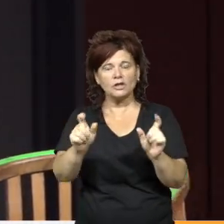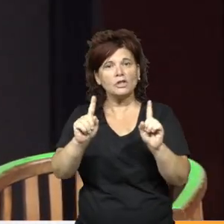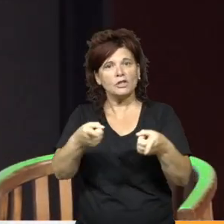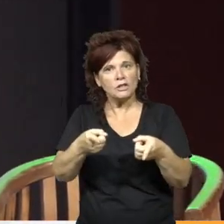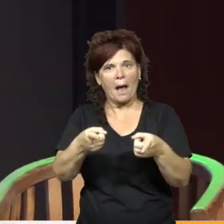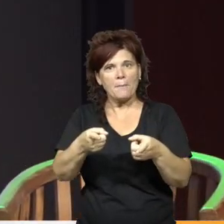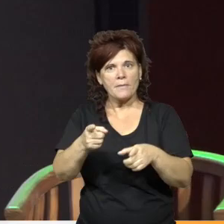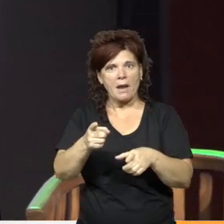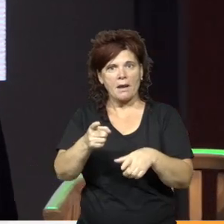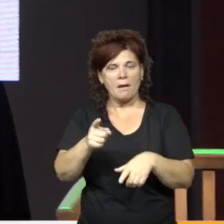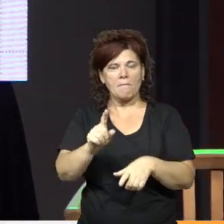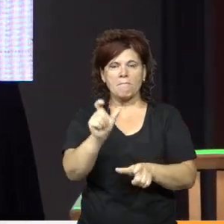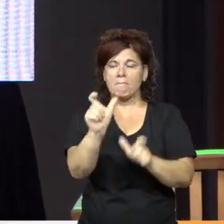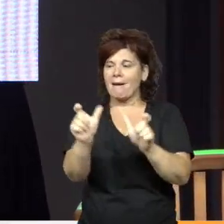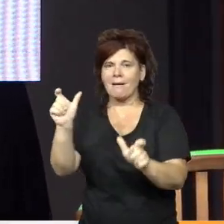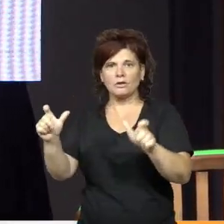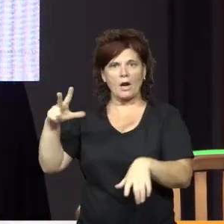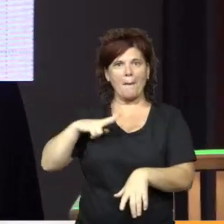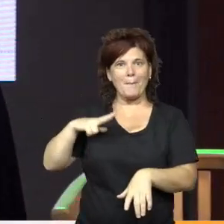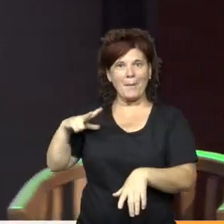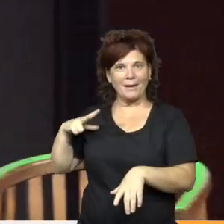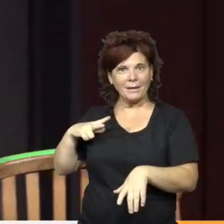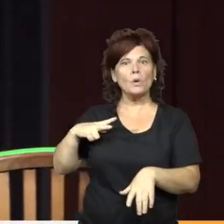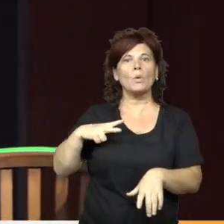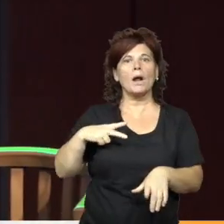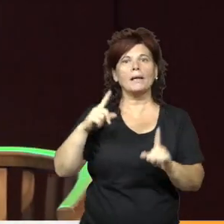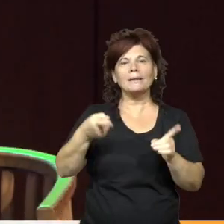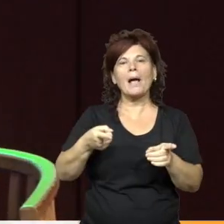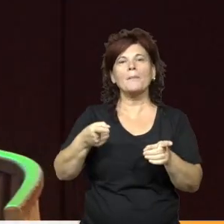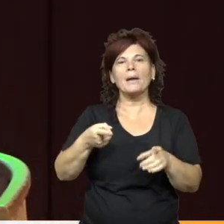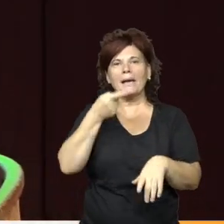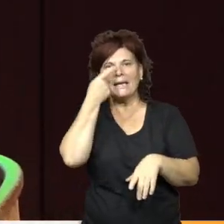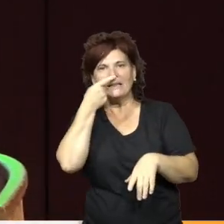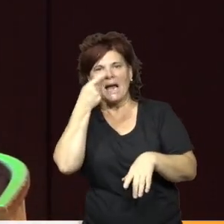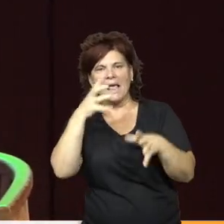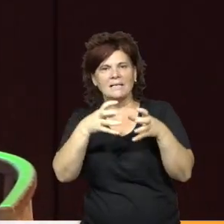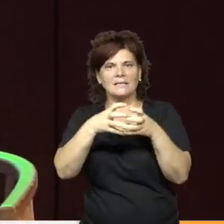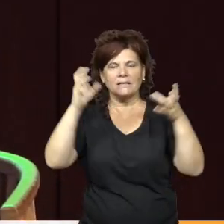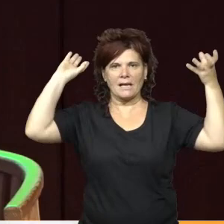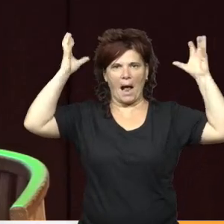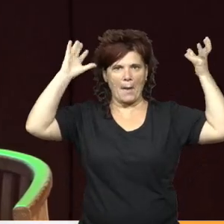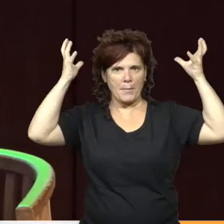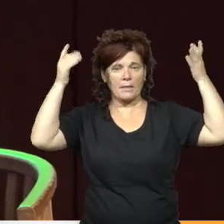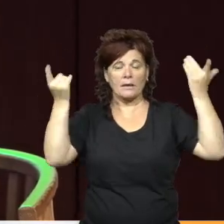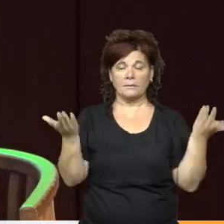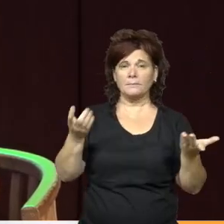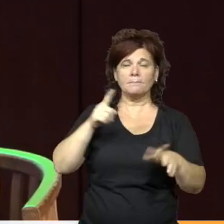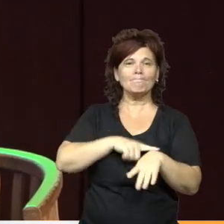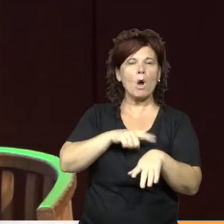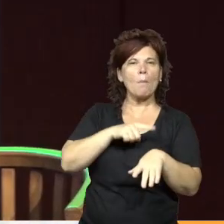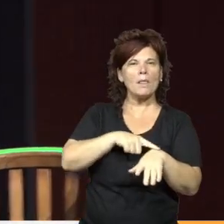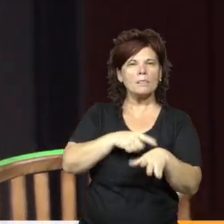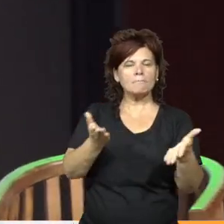los particulares y el interés público ambiental. Ahora bien, a la hora de hacer un balance entre